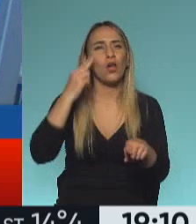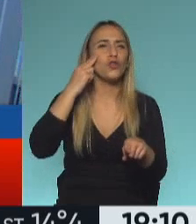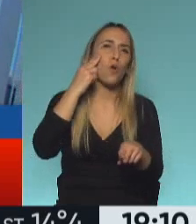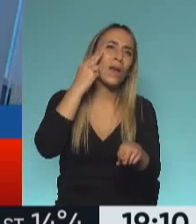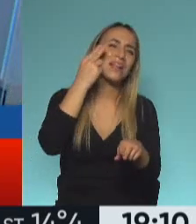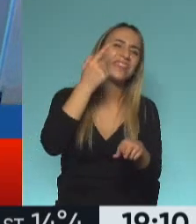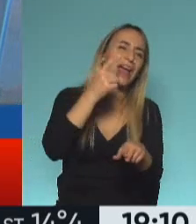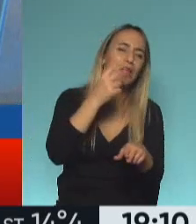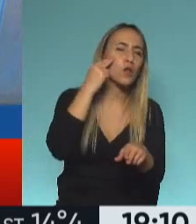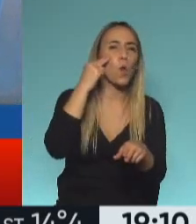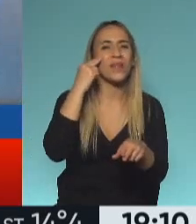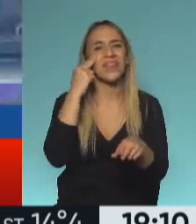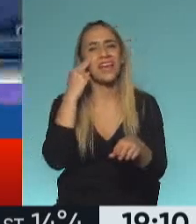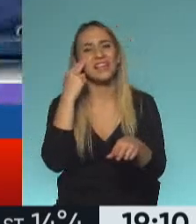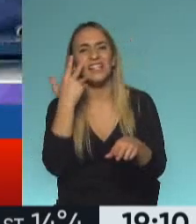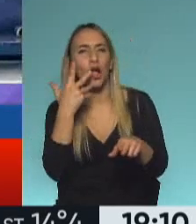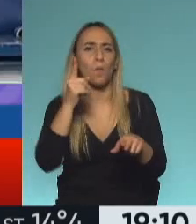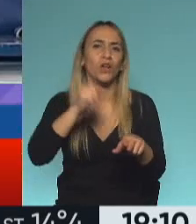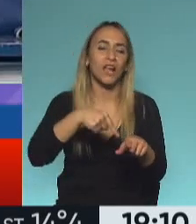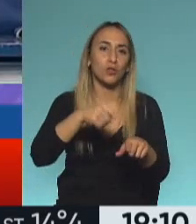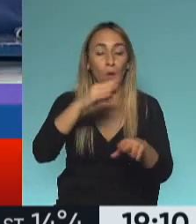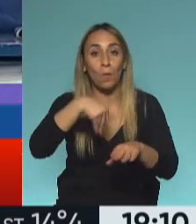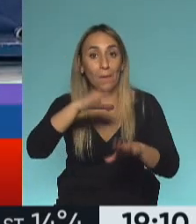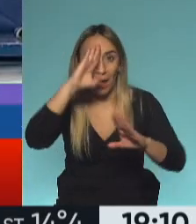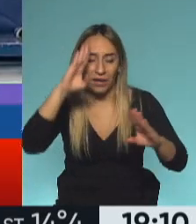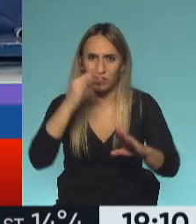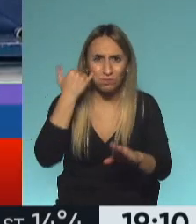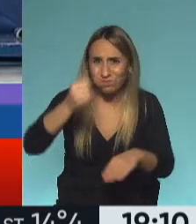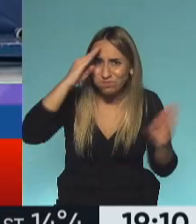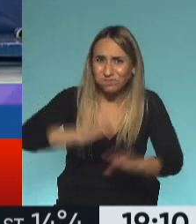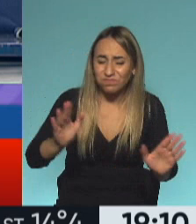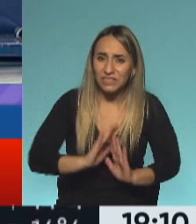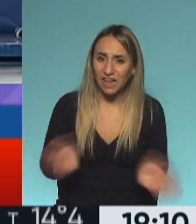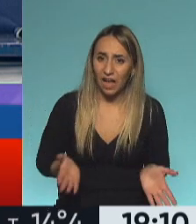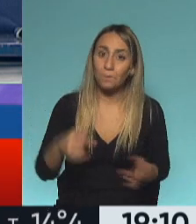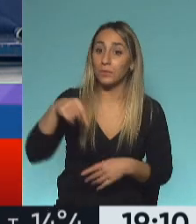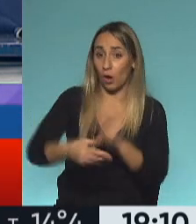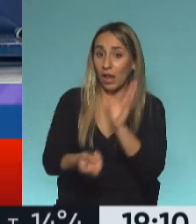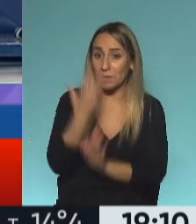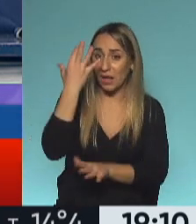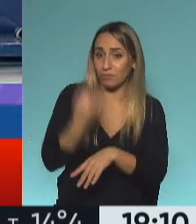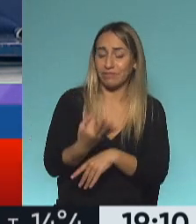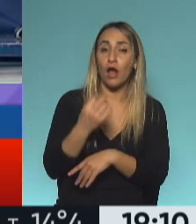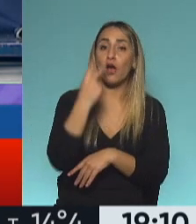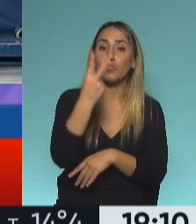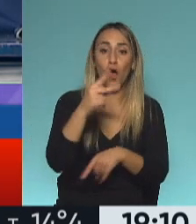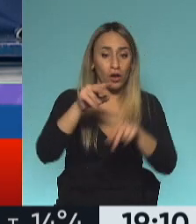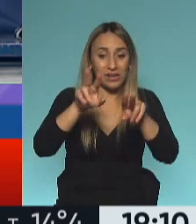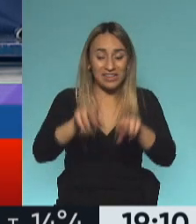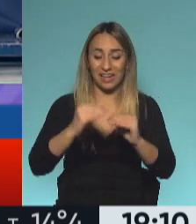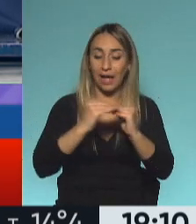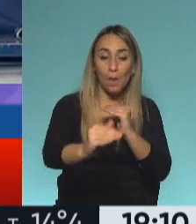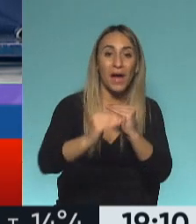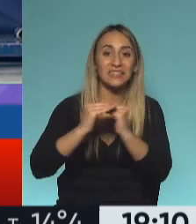allí. Sí. ¿Y qué tiene para contarnos? Mire, esta mañana sé que había 2 camas disponibles de terapia intensiva. 2 camas.